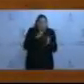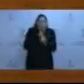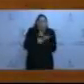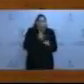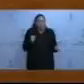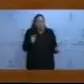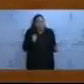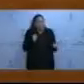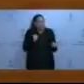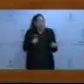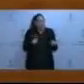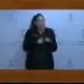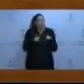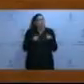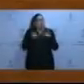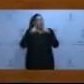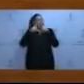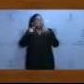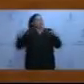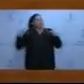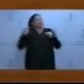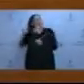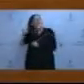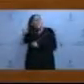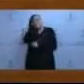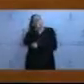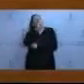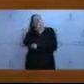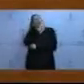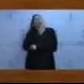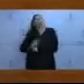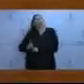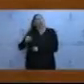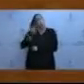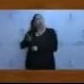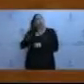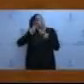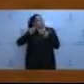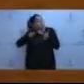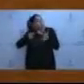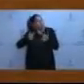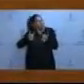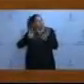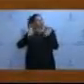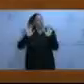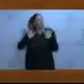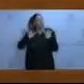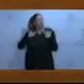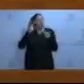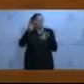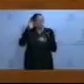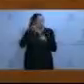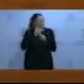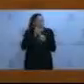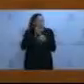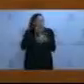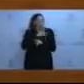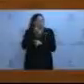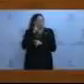el paraíso natural socialista de Asturias, y que sabíamos recientemente que esto ocurría. No nos hago esperar